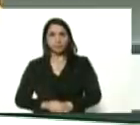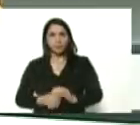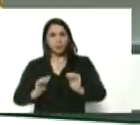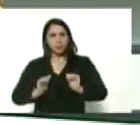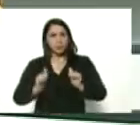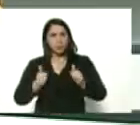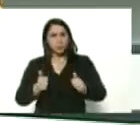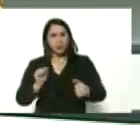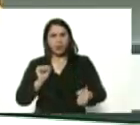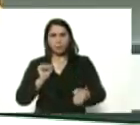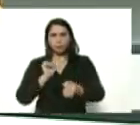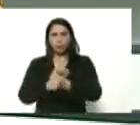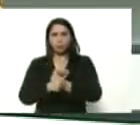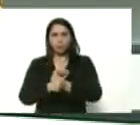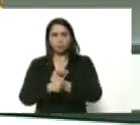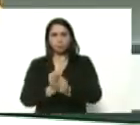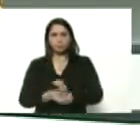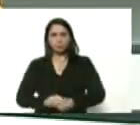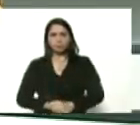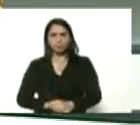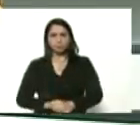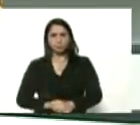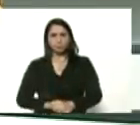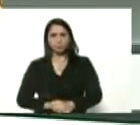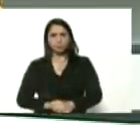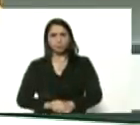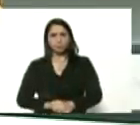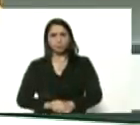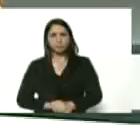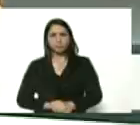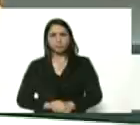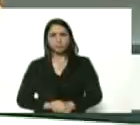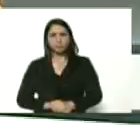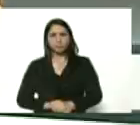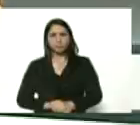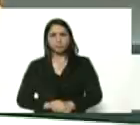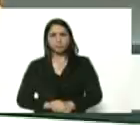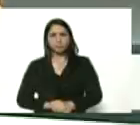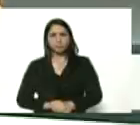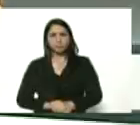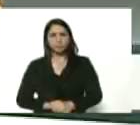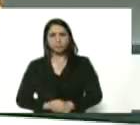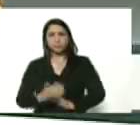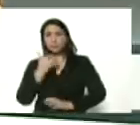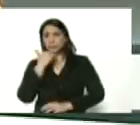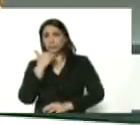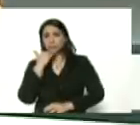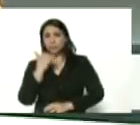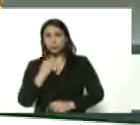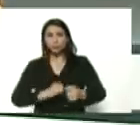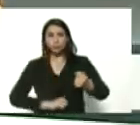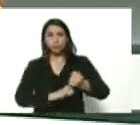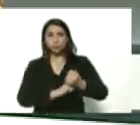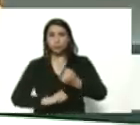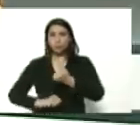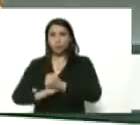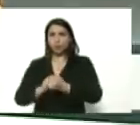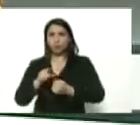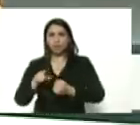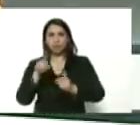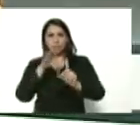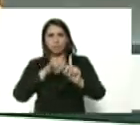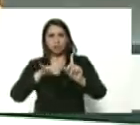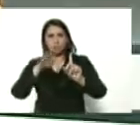comenzamos la captura de parte de los soportes de este complot y